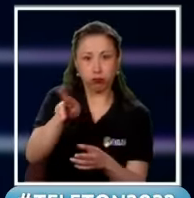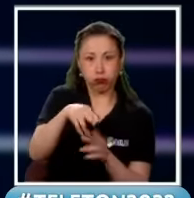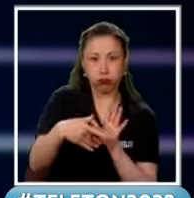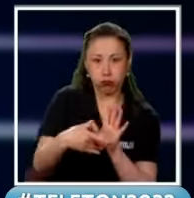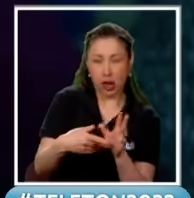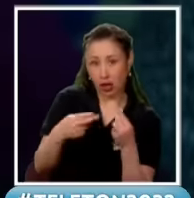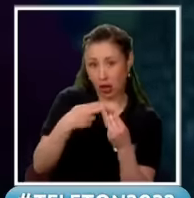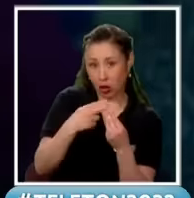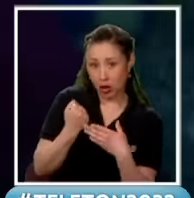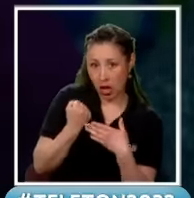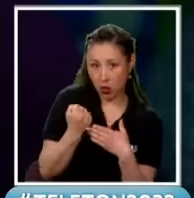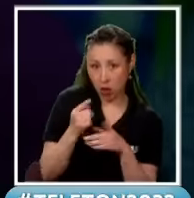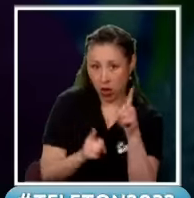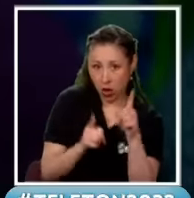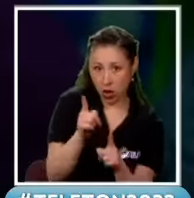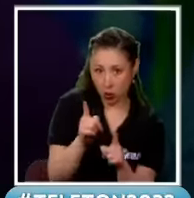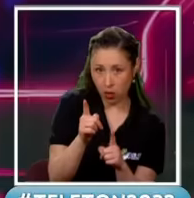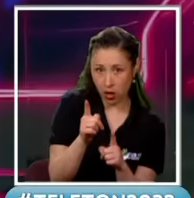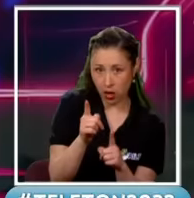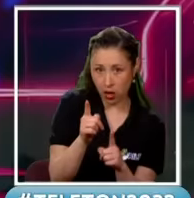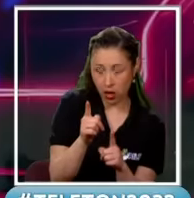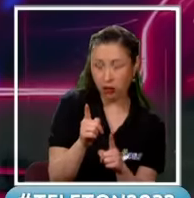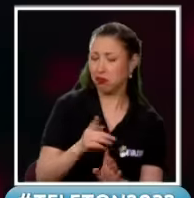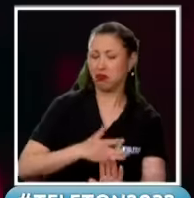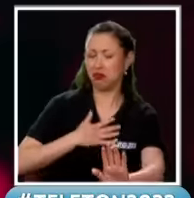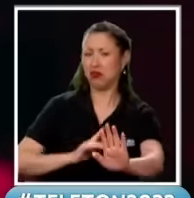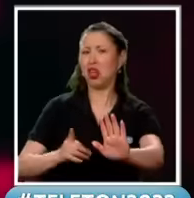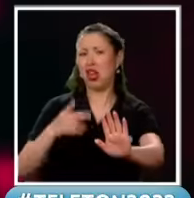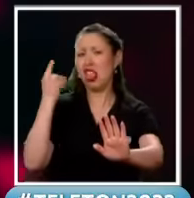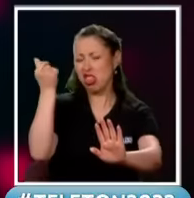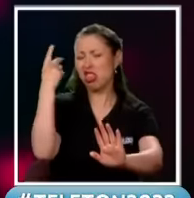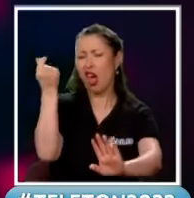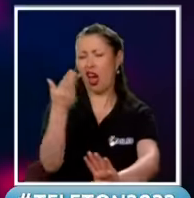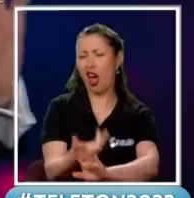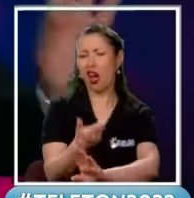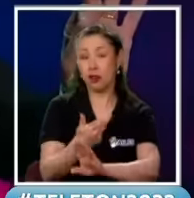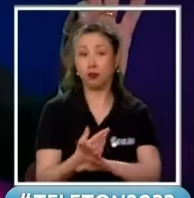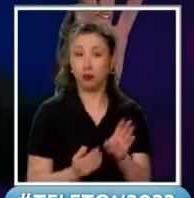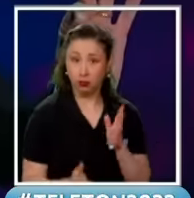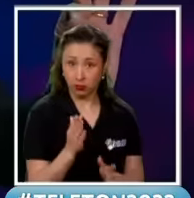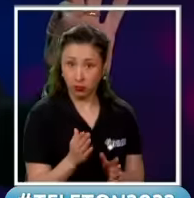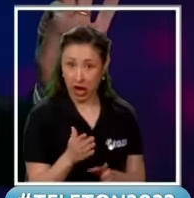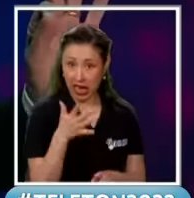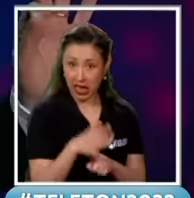¿Quieres alguna? No, gracias, tengo varias. Yo tengo